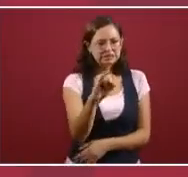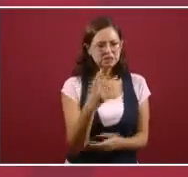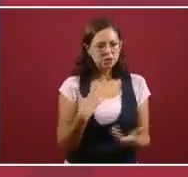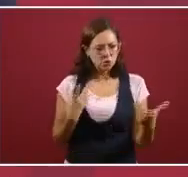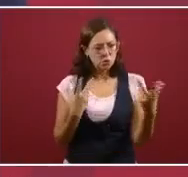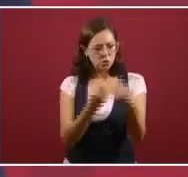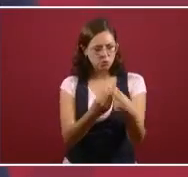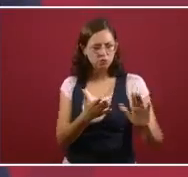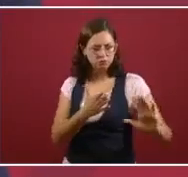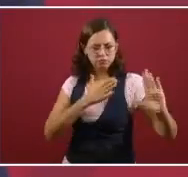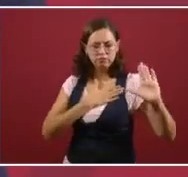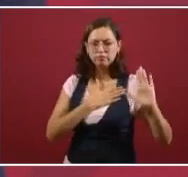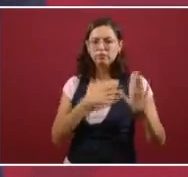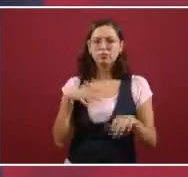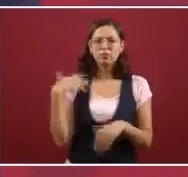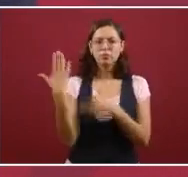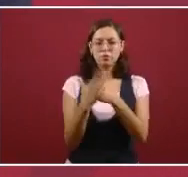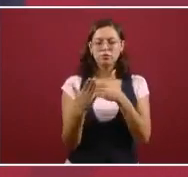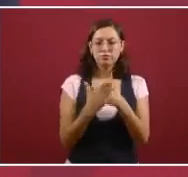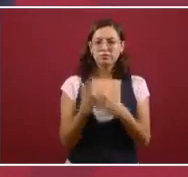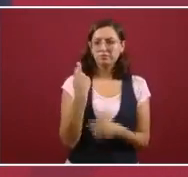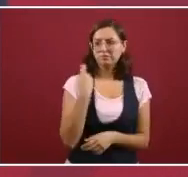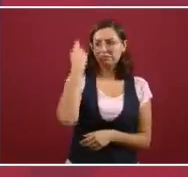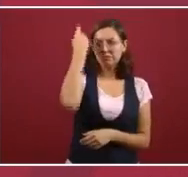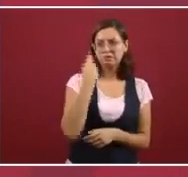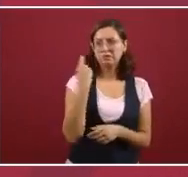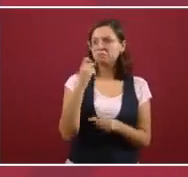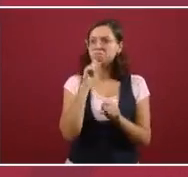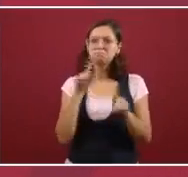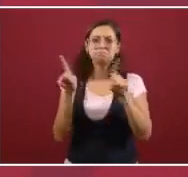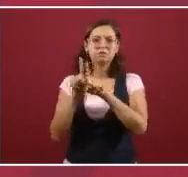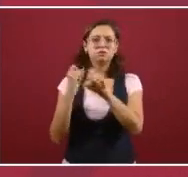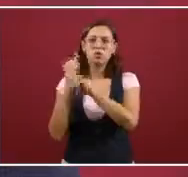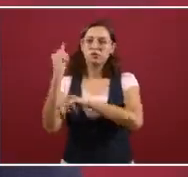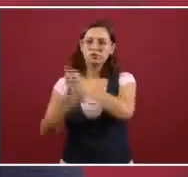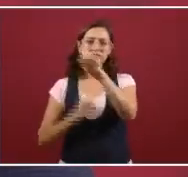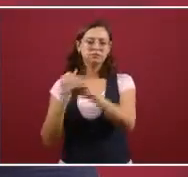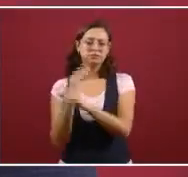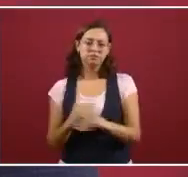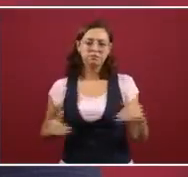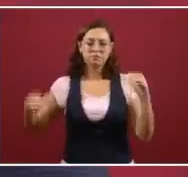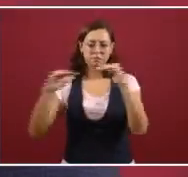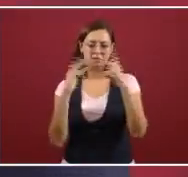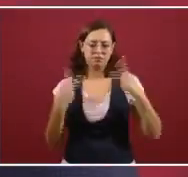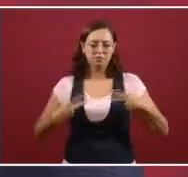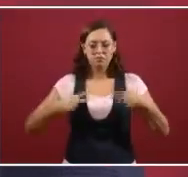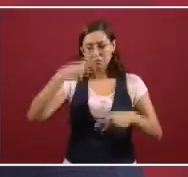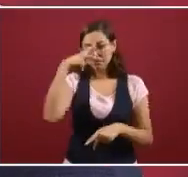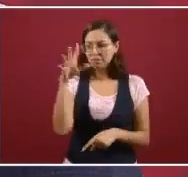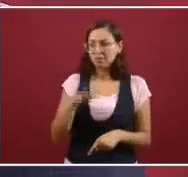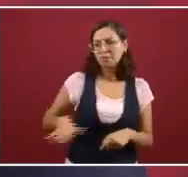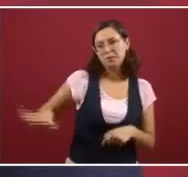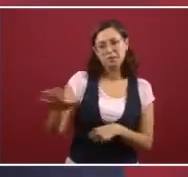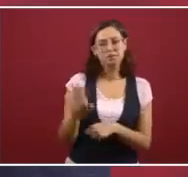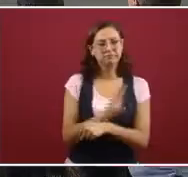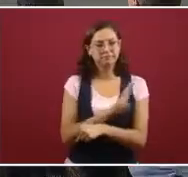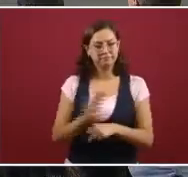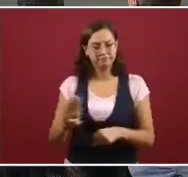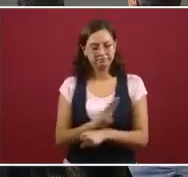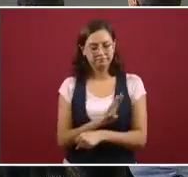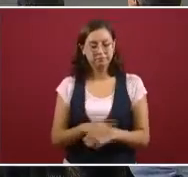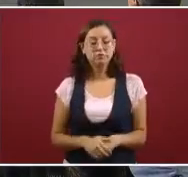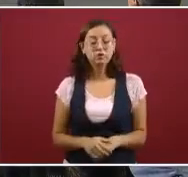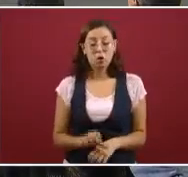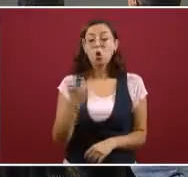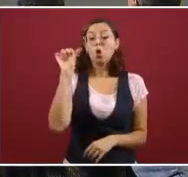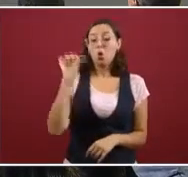por alcanzar un sistema de pensiones con estándares internacionales en beneficio de los trabajadores mexicanos. Por ello, hoy manifestamos